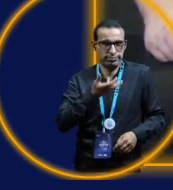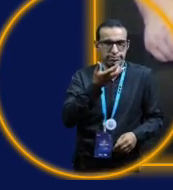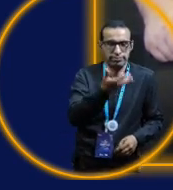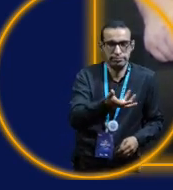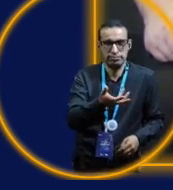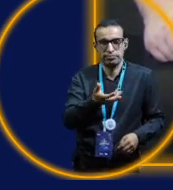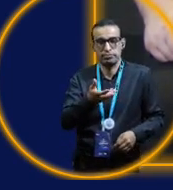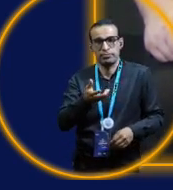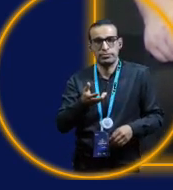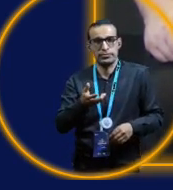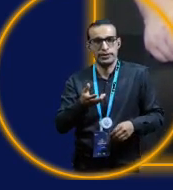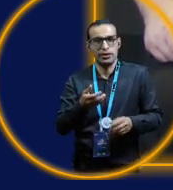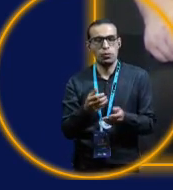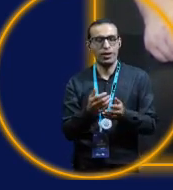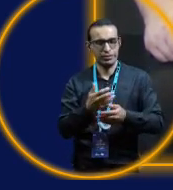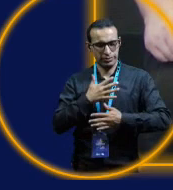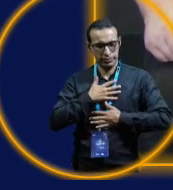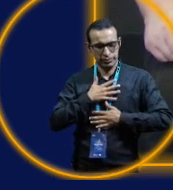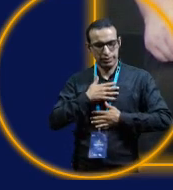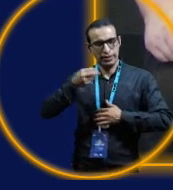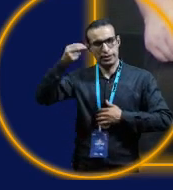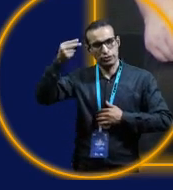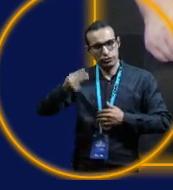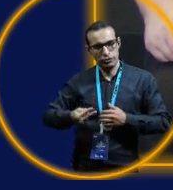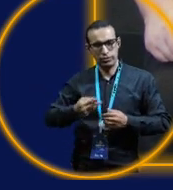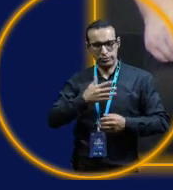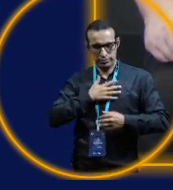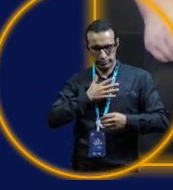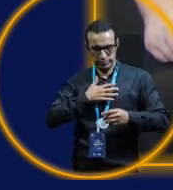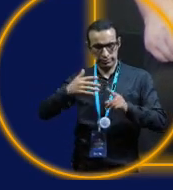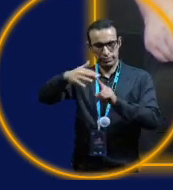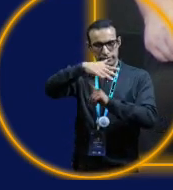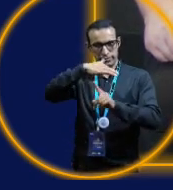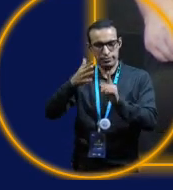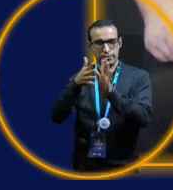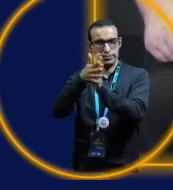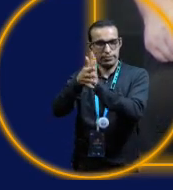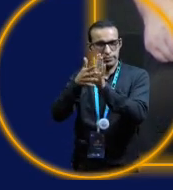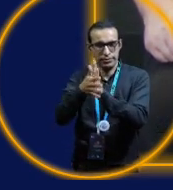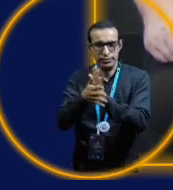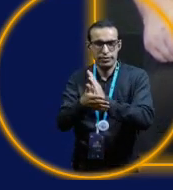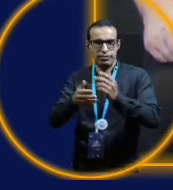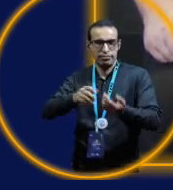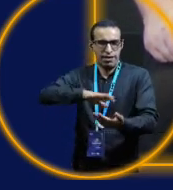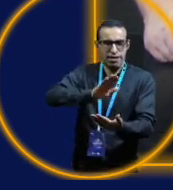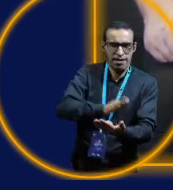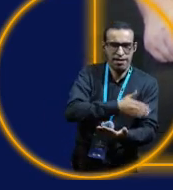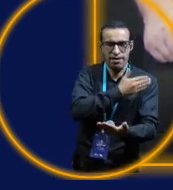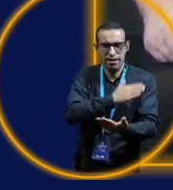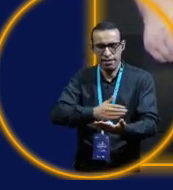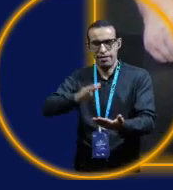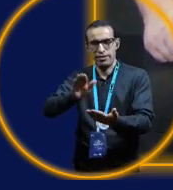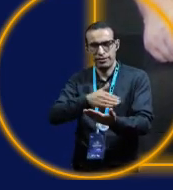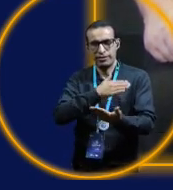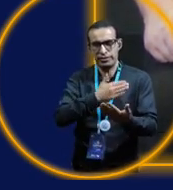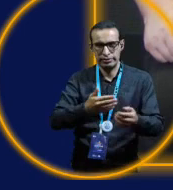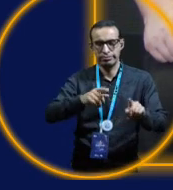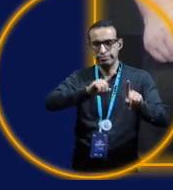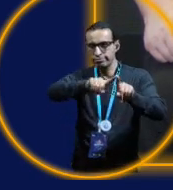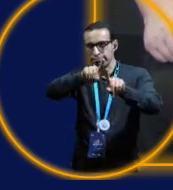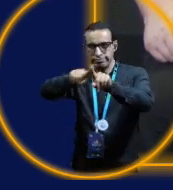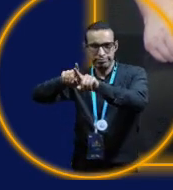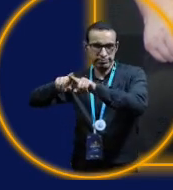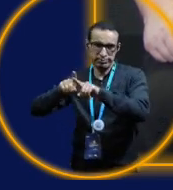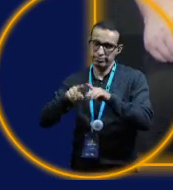universal porque es contar nuestras propias historias Pero esto también Es sobre cantar sobre las historias de otros que no pueden cantar su canción Y creo que eso